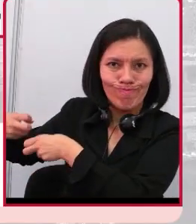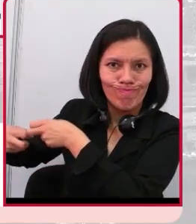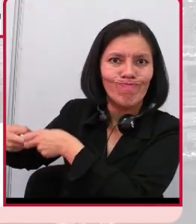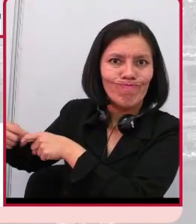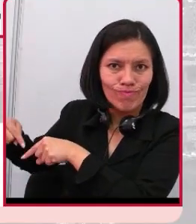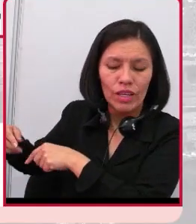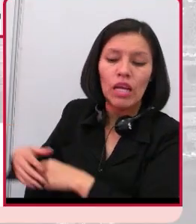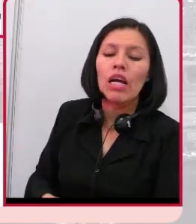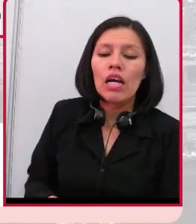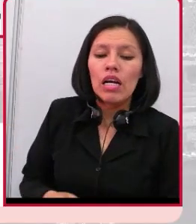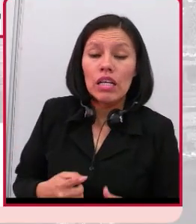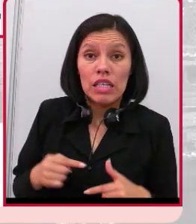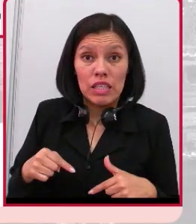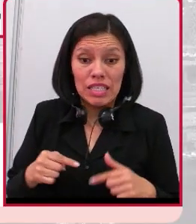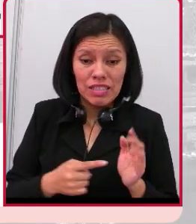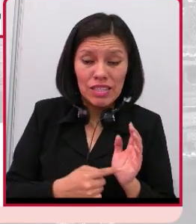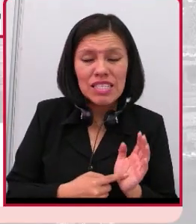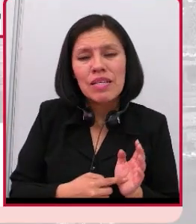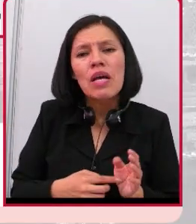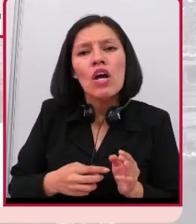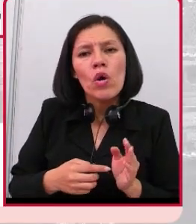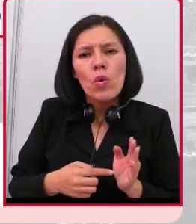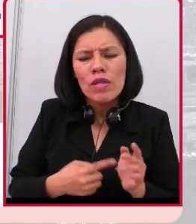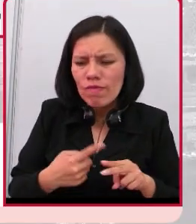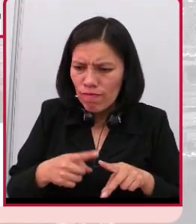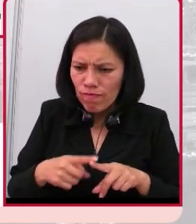enfoque de mineralogía de procesos.